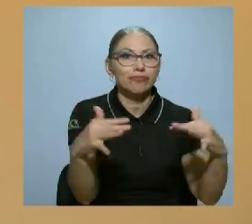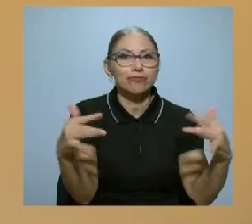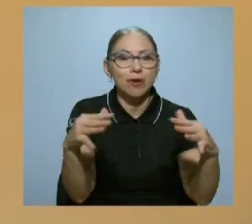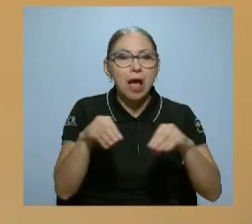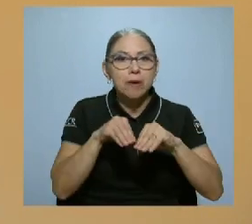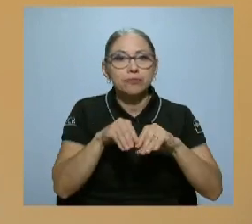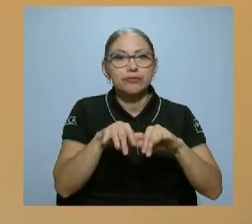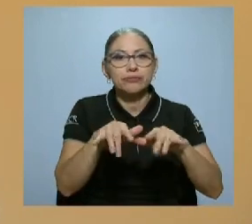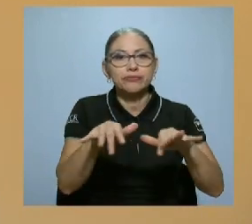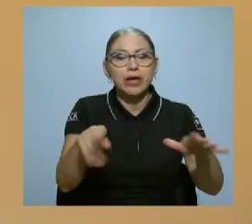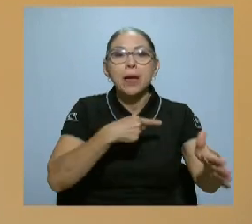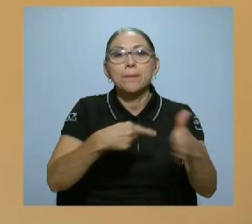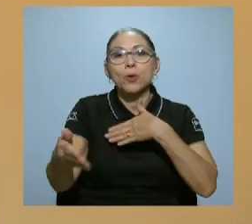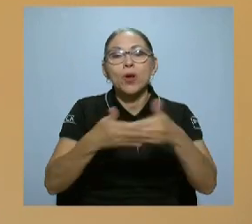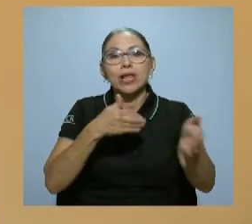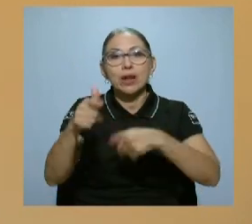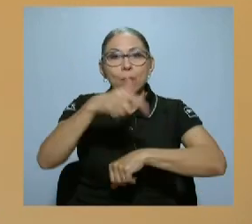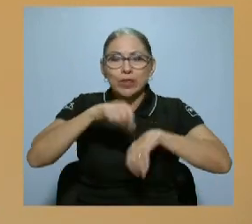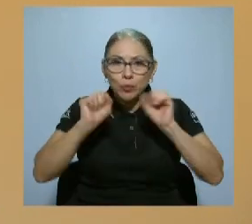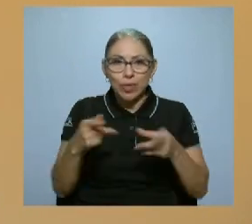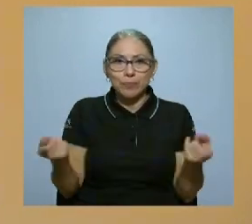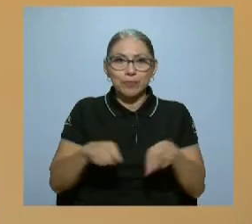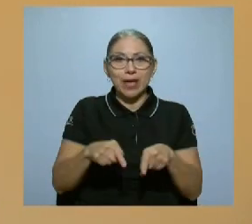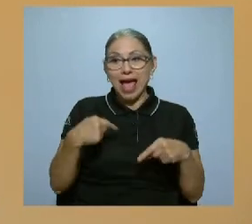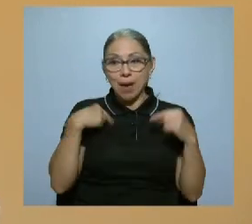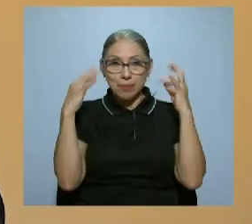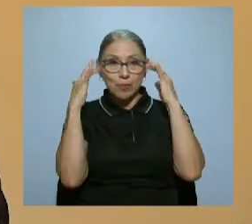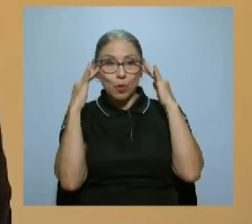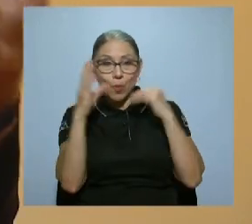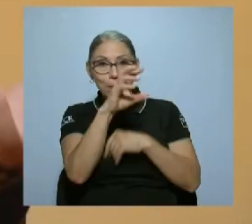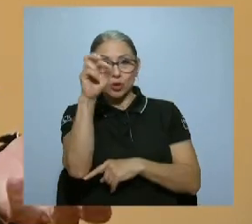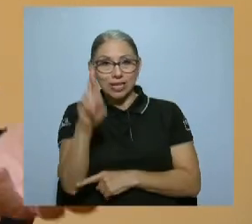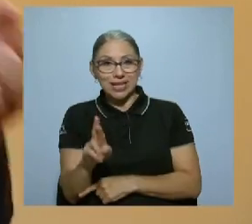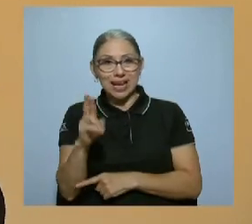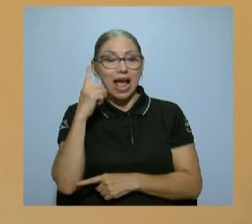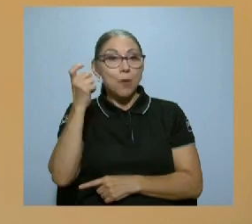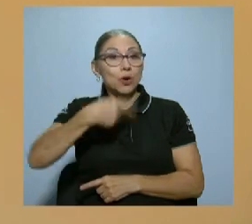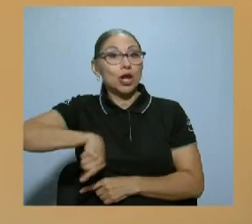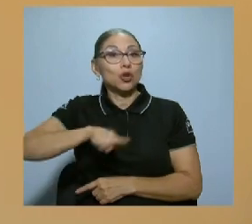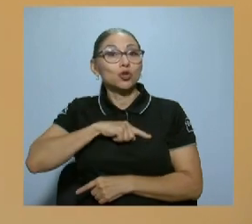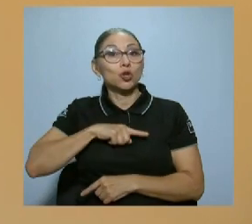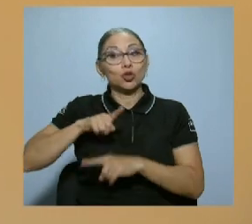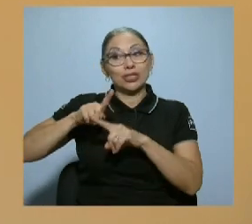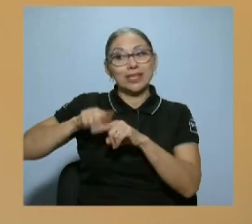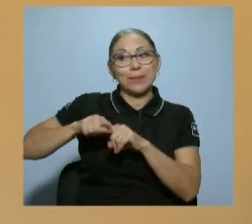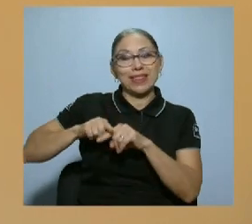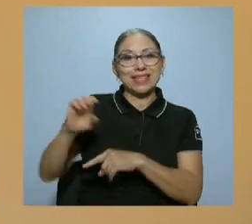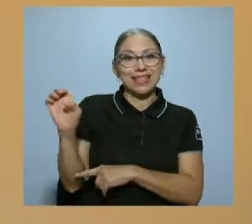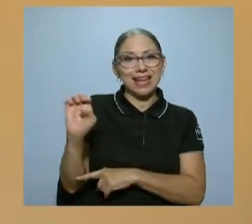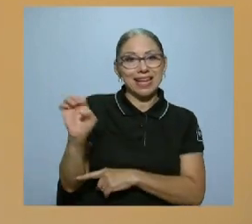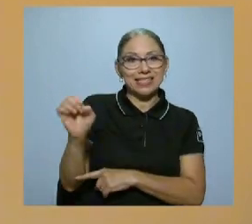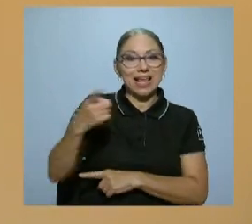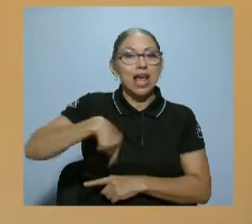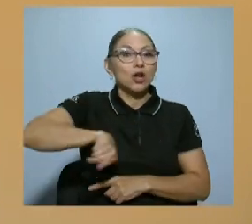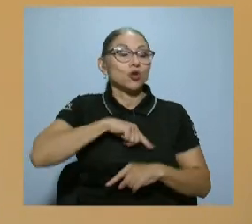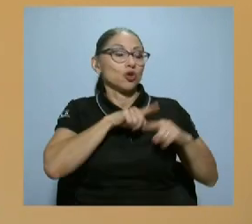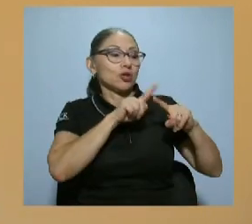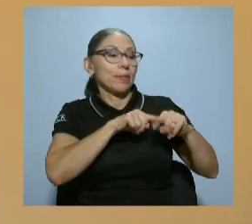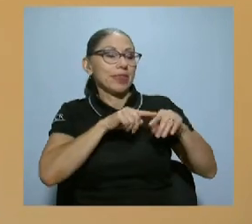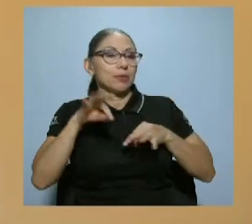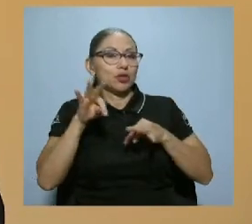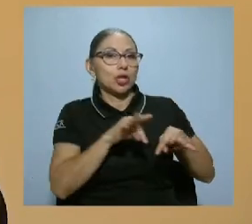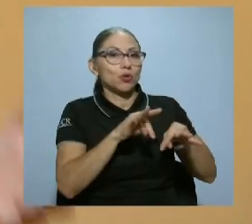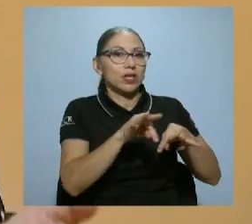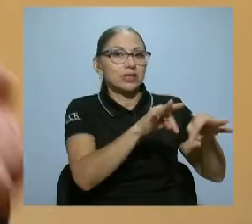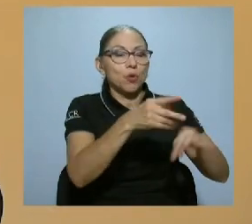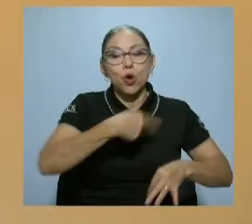puede darse, y a mí me preocupa por Costa Rica porque nosotros tenemos dependencia energética, porque nosotros dependemos de turismo, porque